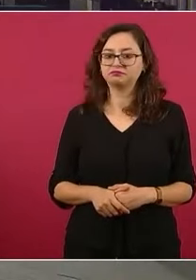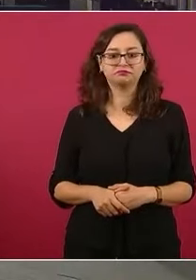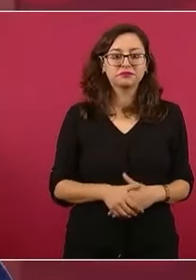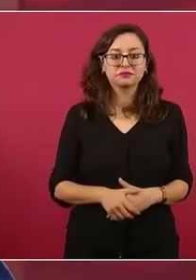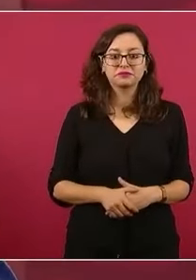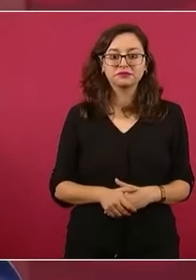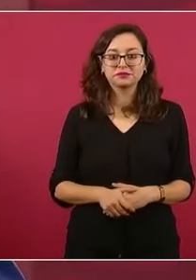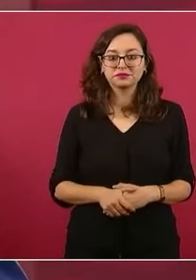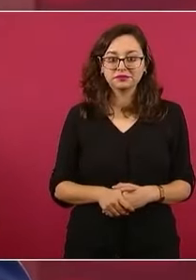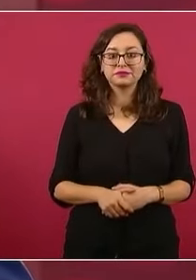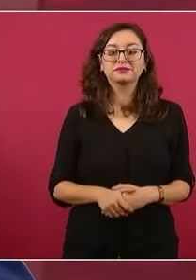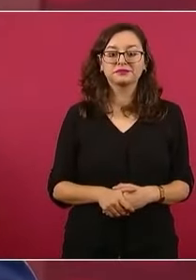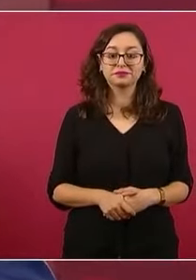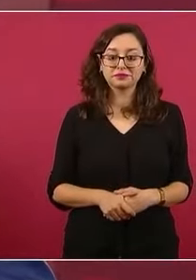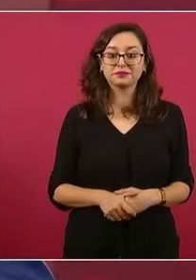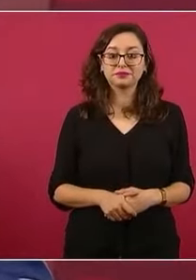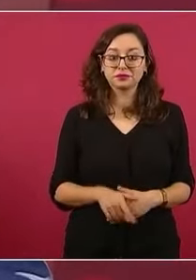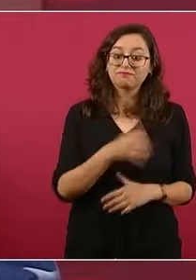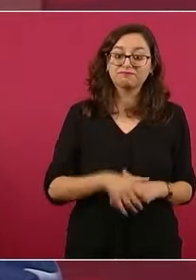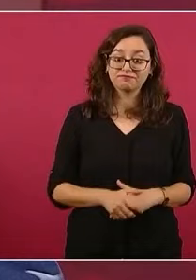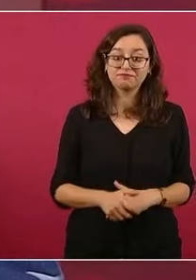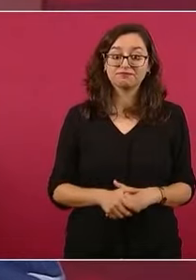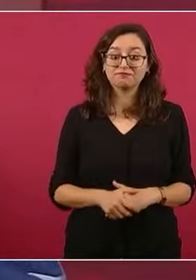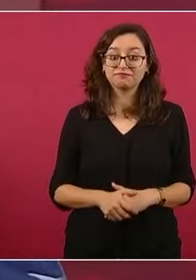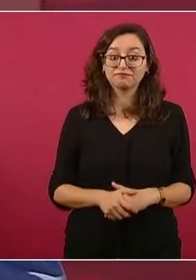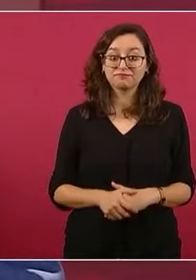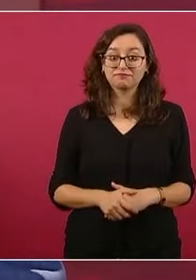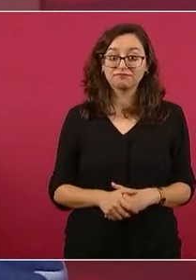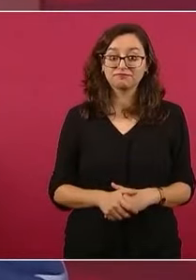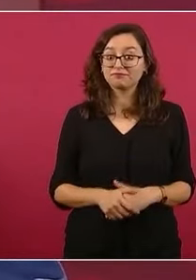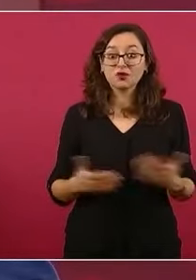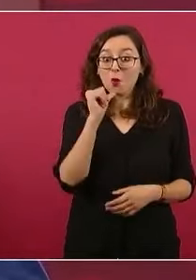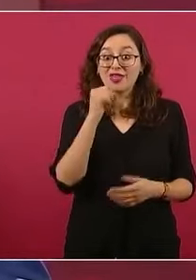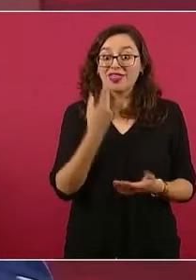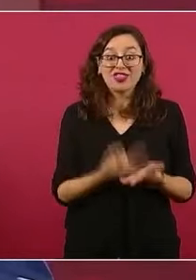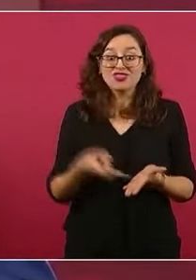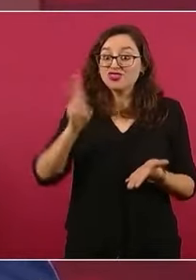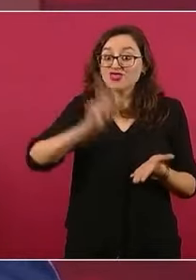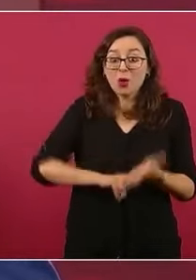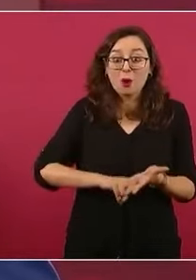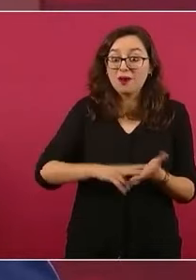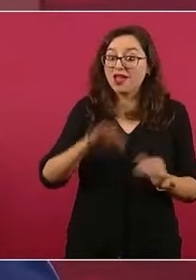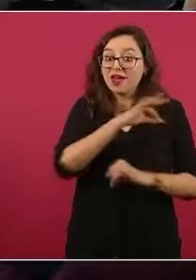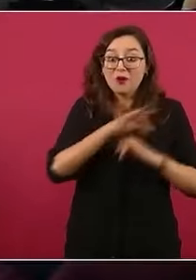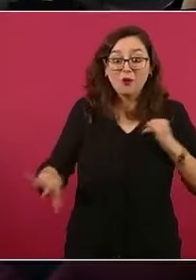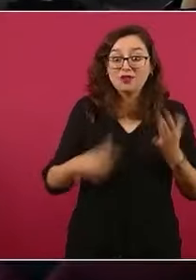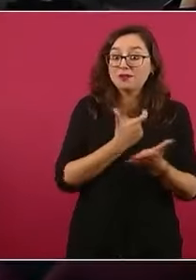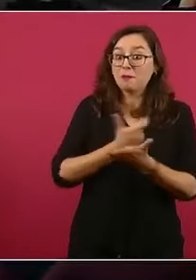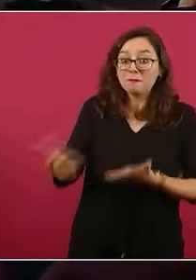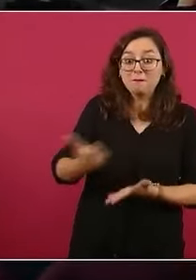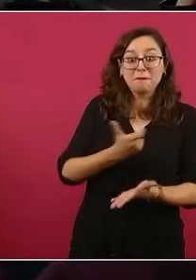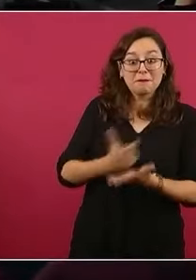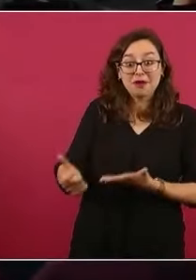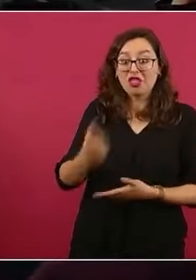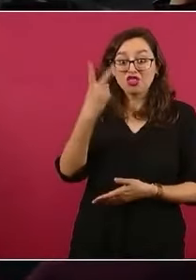está mal. Fíjate cómo son las cosas. Sí está mal, porque no les puedes pagar dos veces. No, a mí le